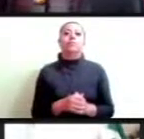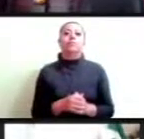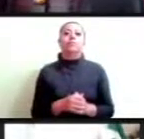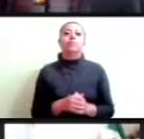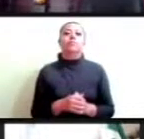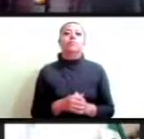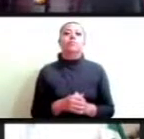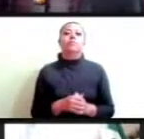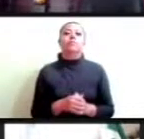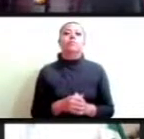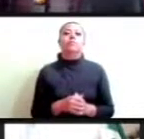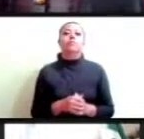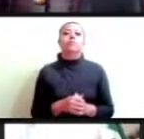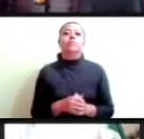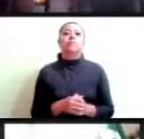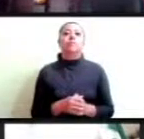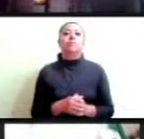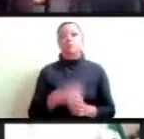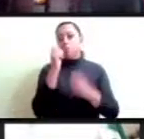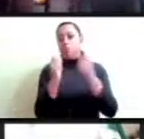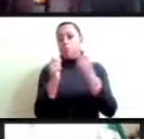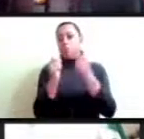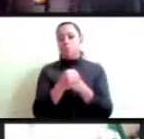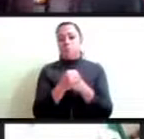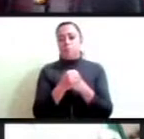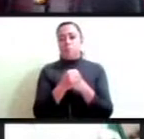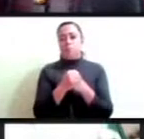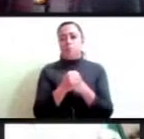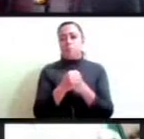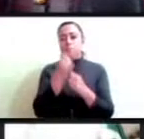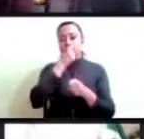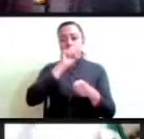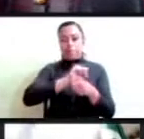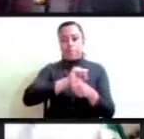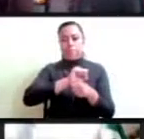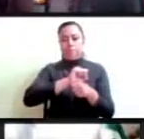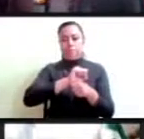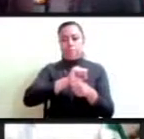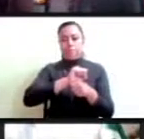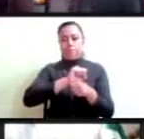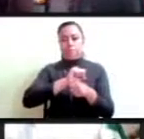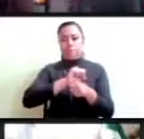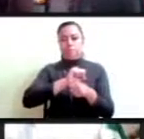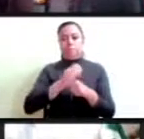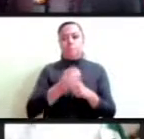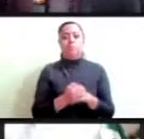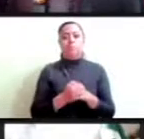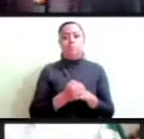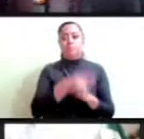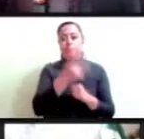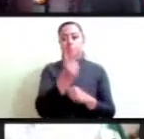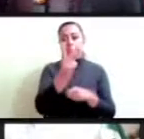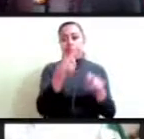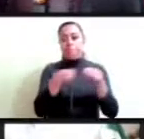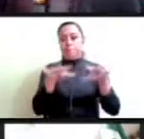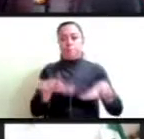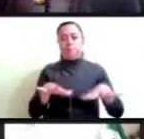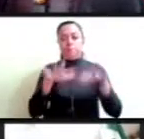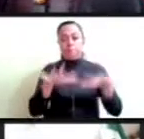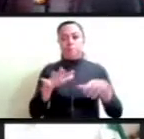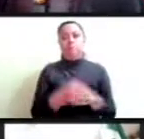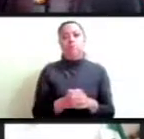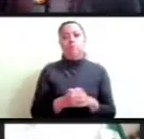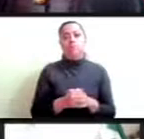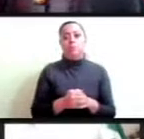¿Existen alguna, perdón, procede a la secretaría a consultar al pleno si es de aprobarse